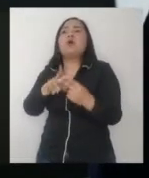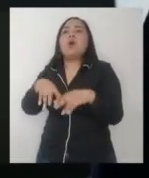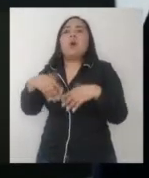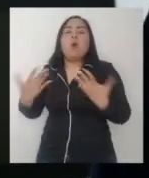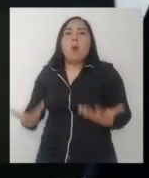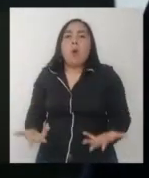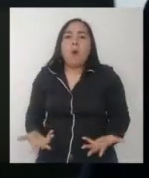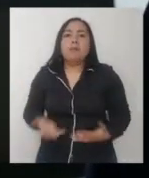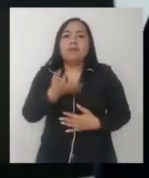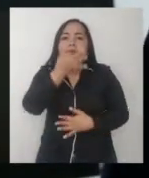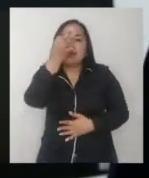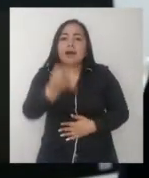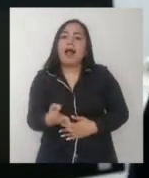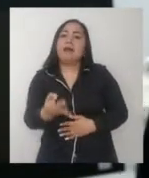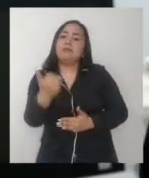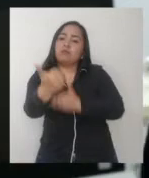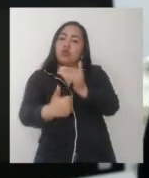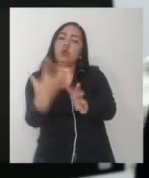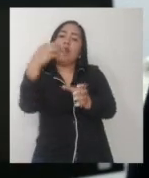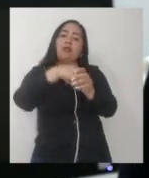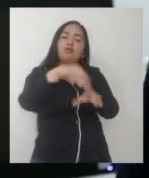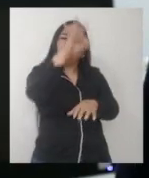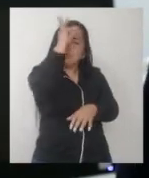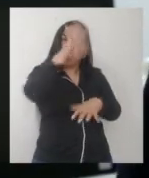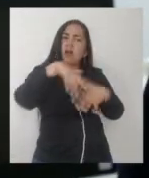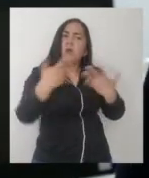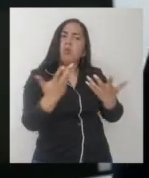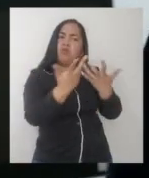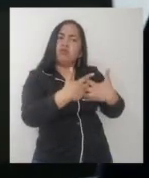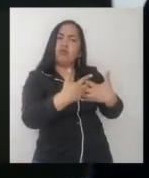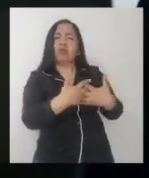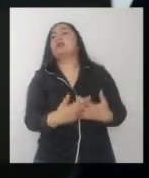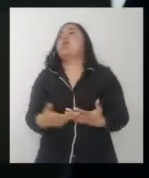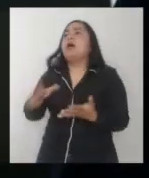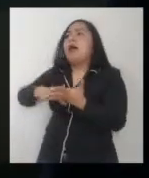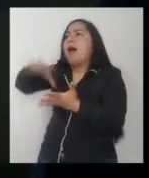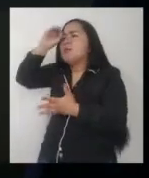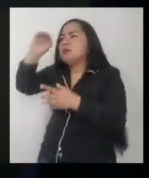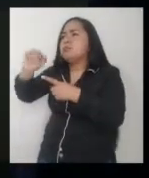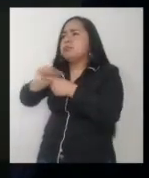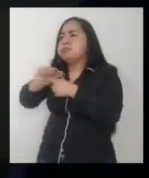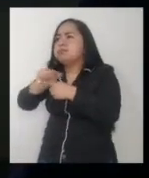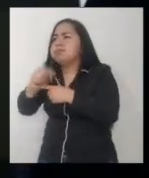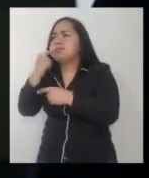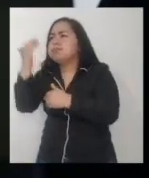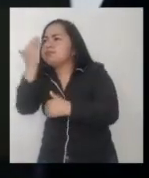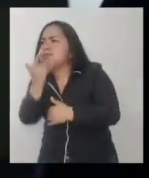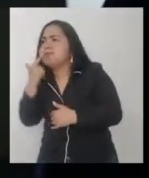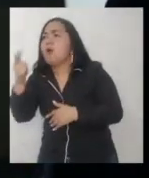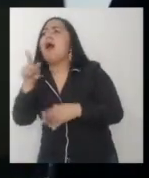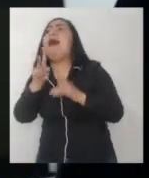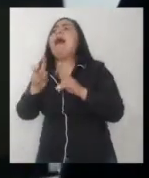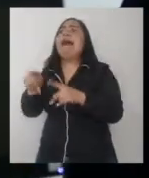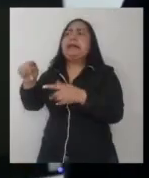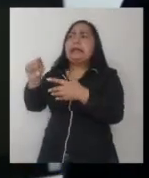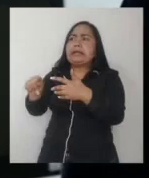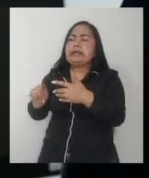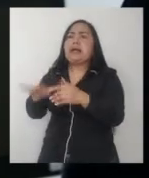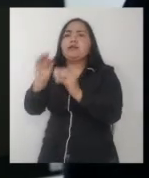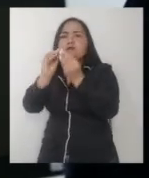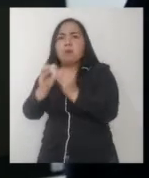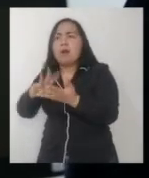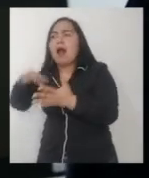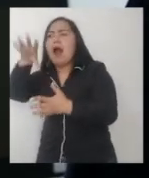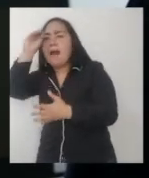los verdaderos procedimientos dentro de un hospital y con ello pues enfatizar que desde una prueba simulada que nosotros realizamos aquí en el